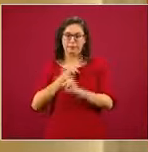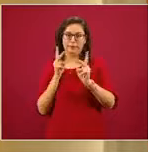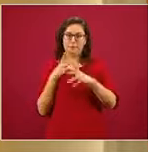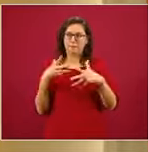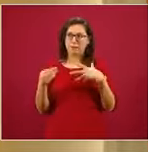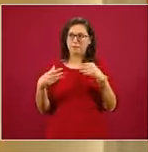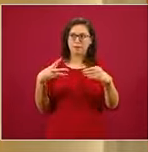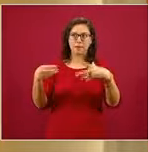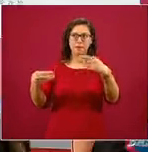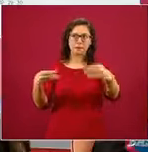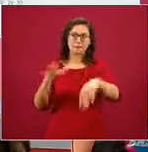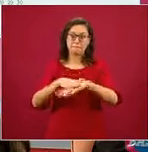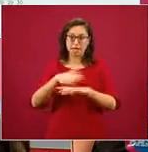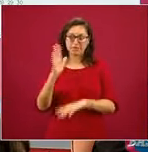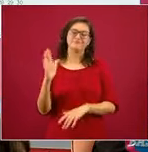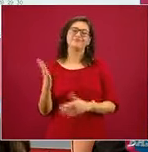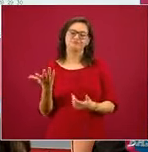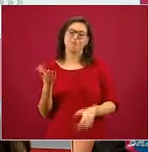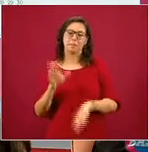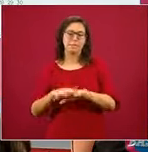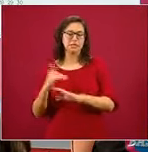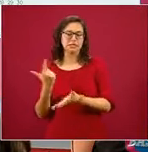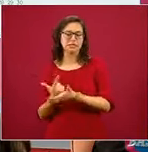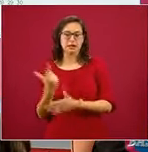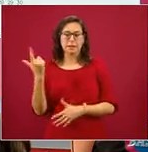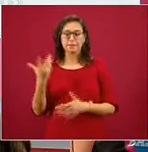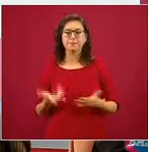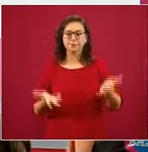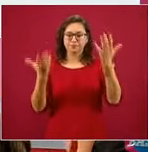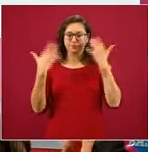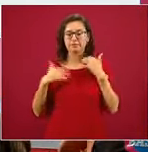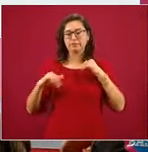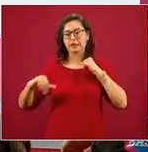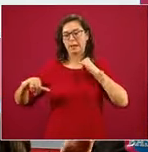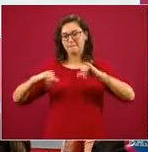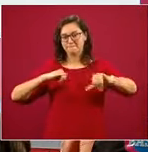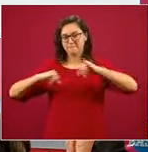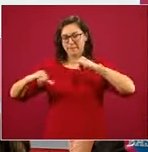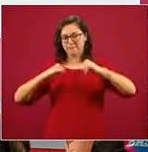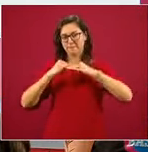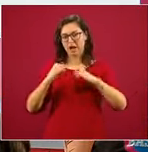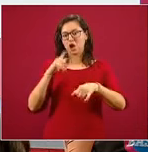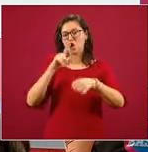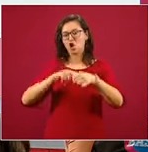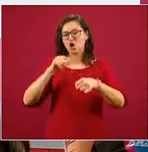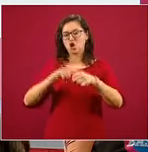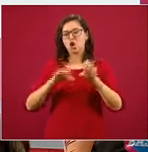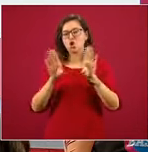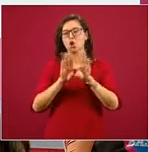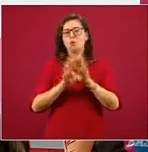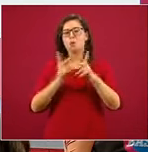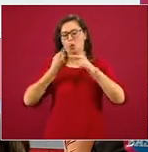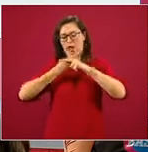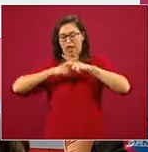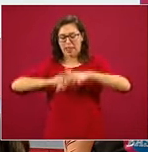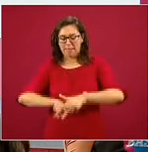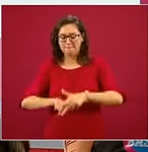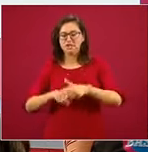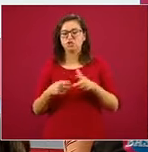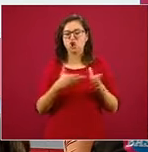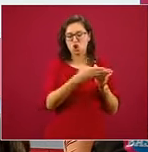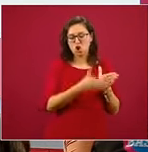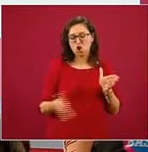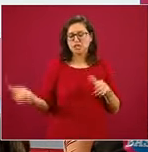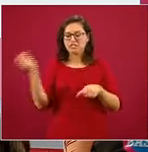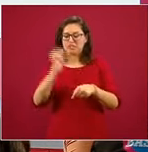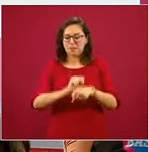comunidad. Veamos el mapa animado municipal de Tlaxcala. Semana 10 todavía no hay